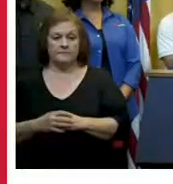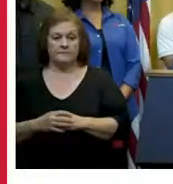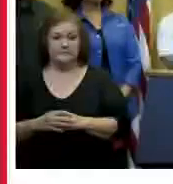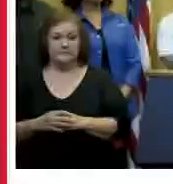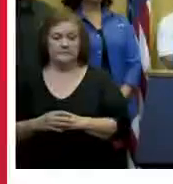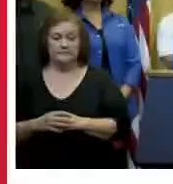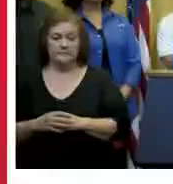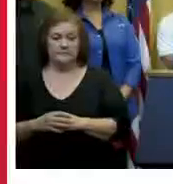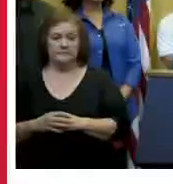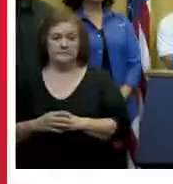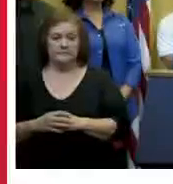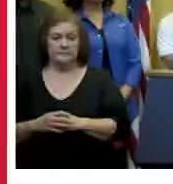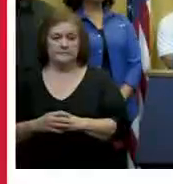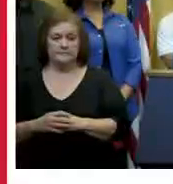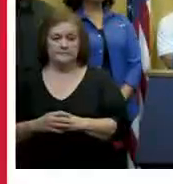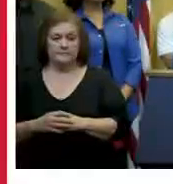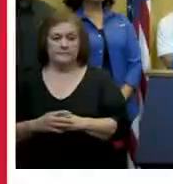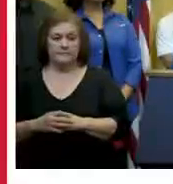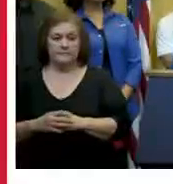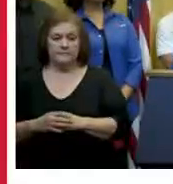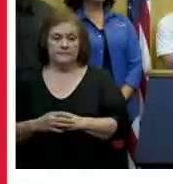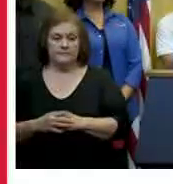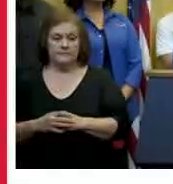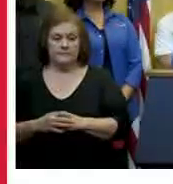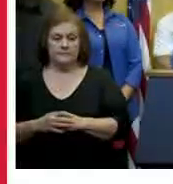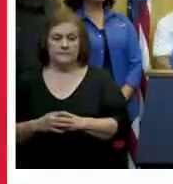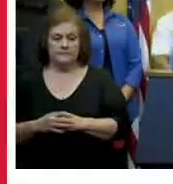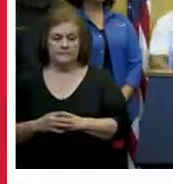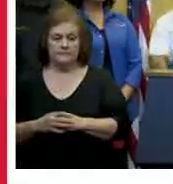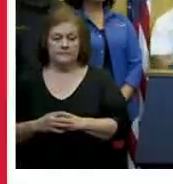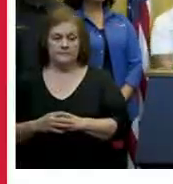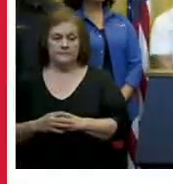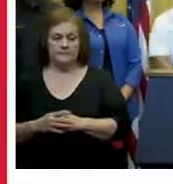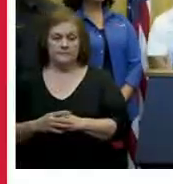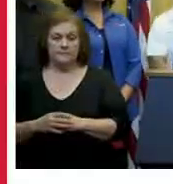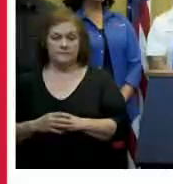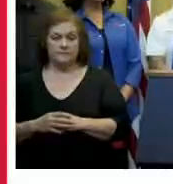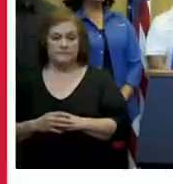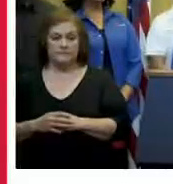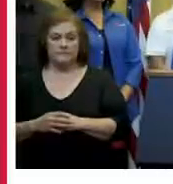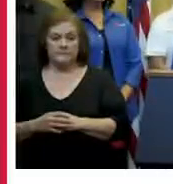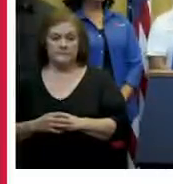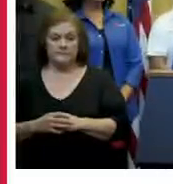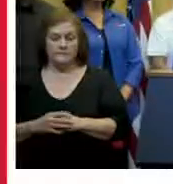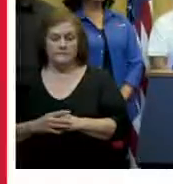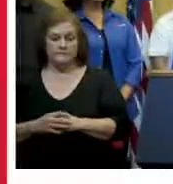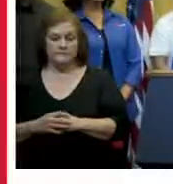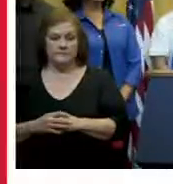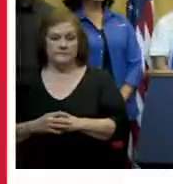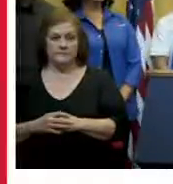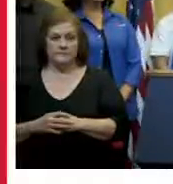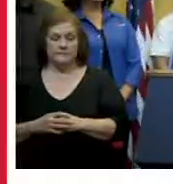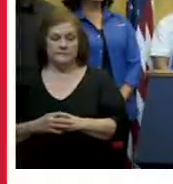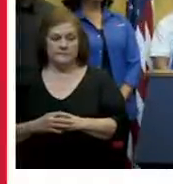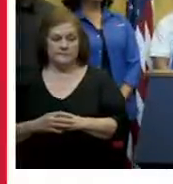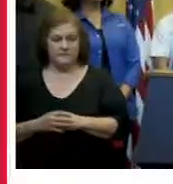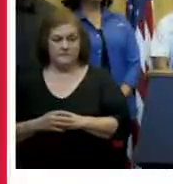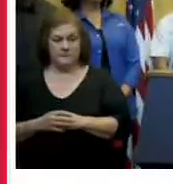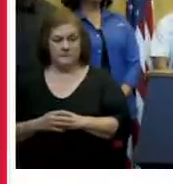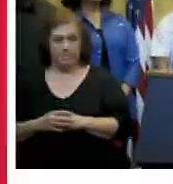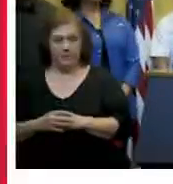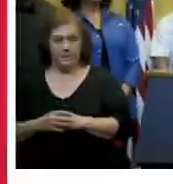llamar 311 para que el departamento de salud sabes dónde está y te puede ayudar si si necesitas ayuda